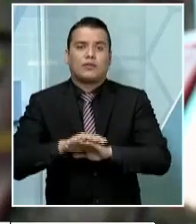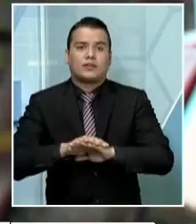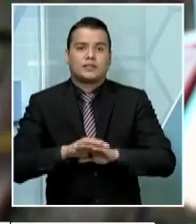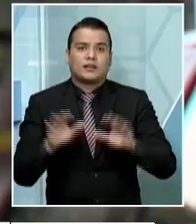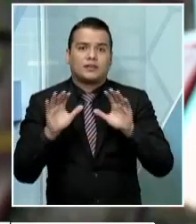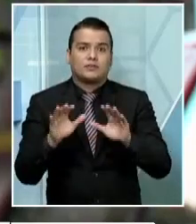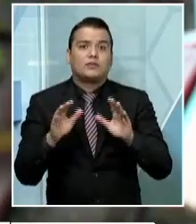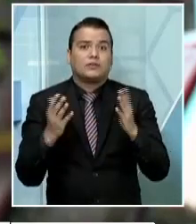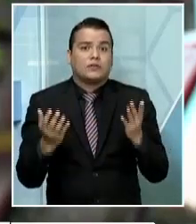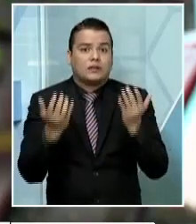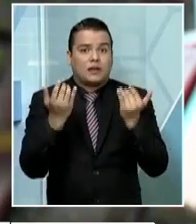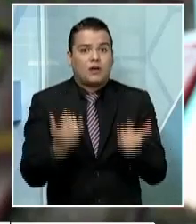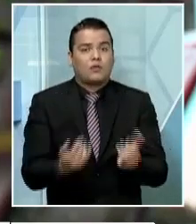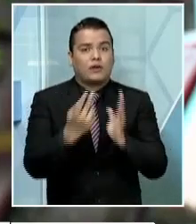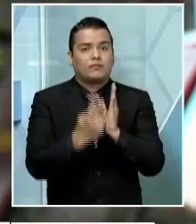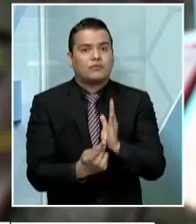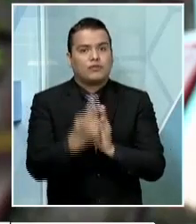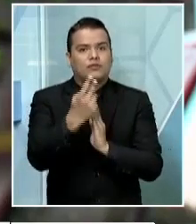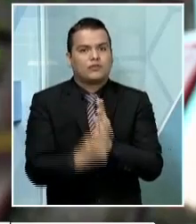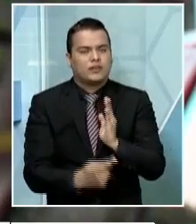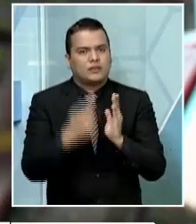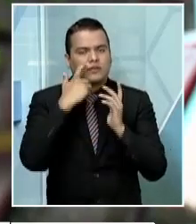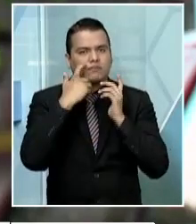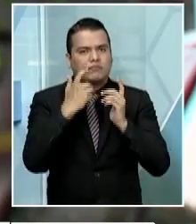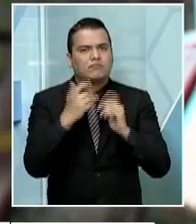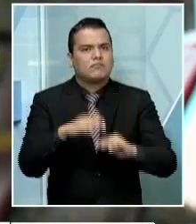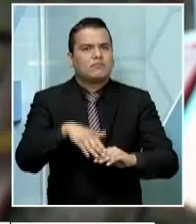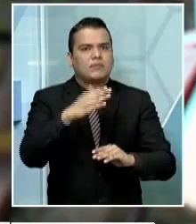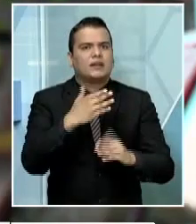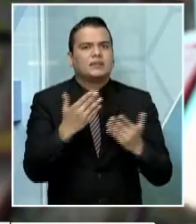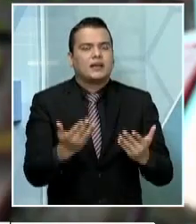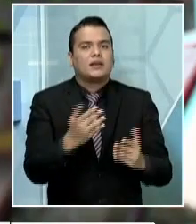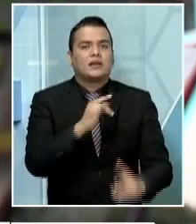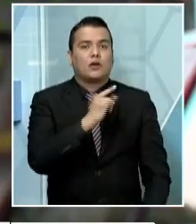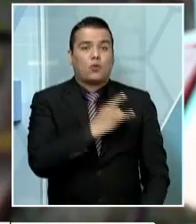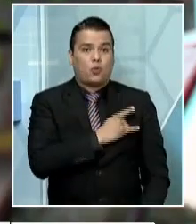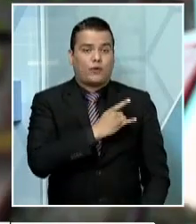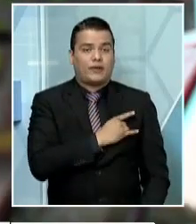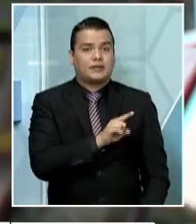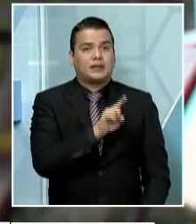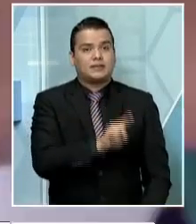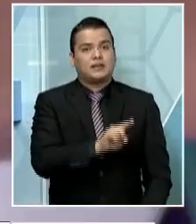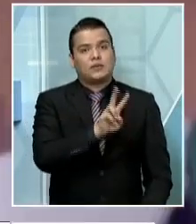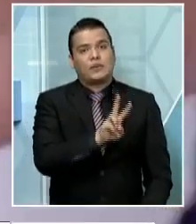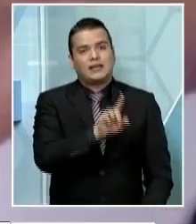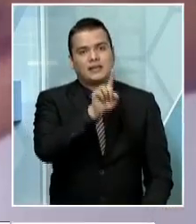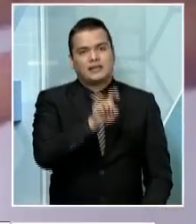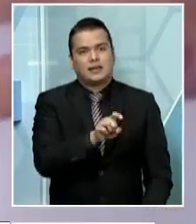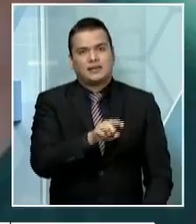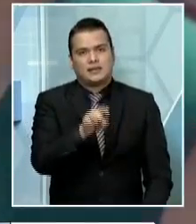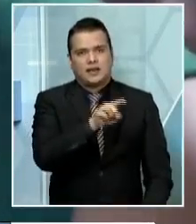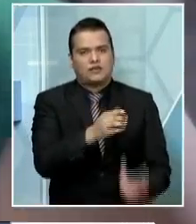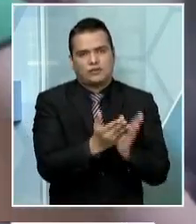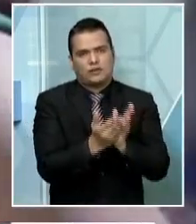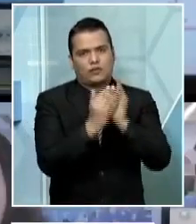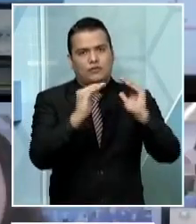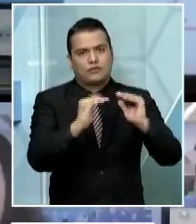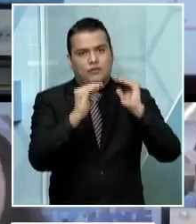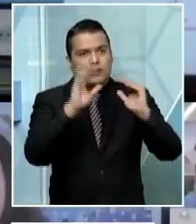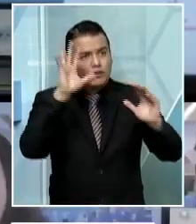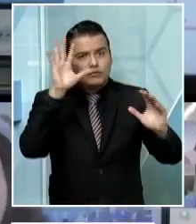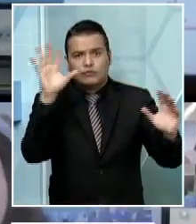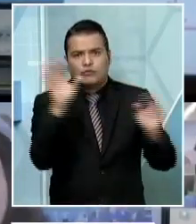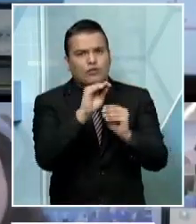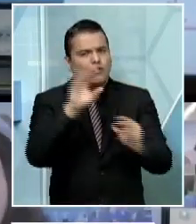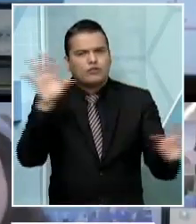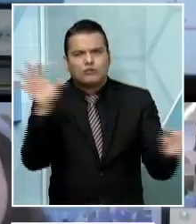proyecto muy importante para el país, que fue el Plan Padrino. 126 instituciones de educación superior unieron esfuerzos